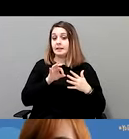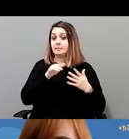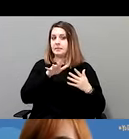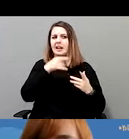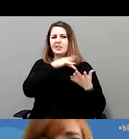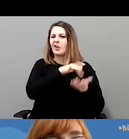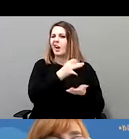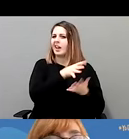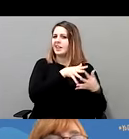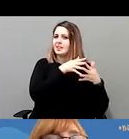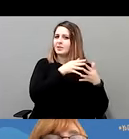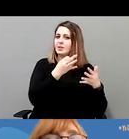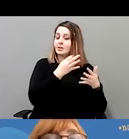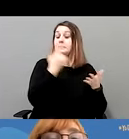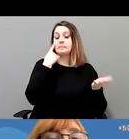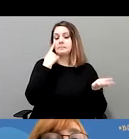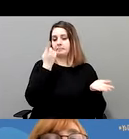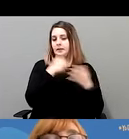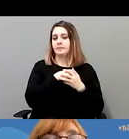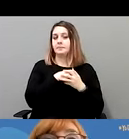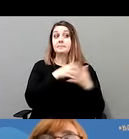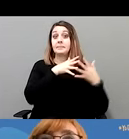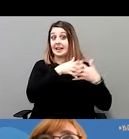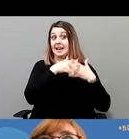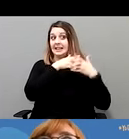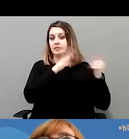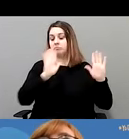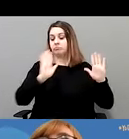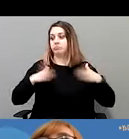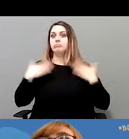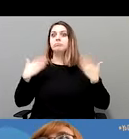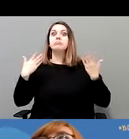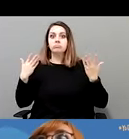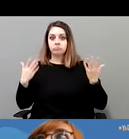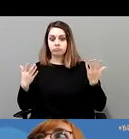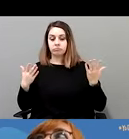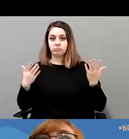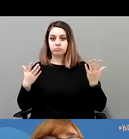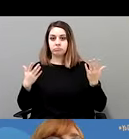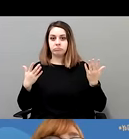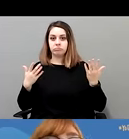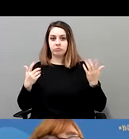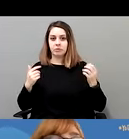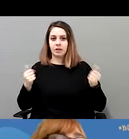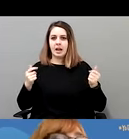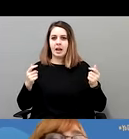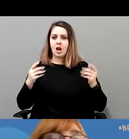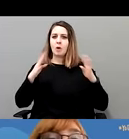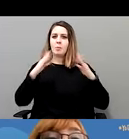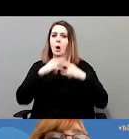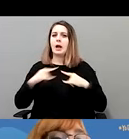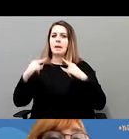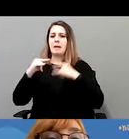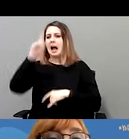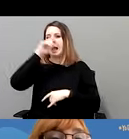allí? Pues fijaros, en Estados Unidos, de repente, se empezaron a hacer unos campamentos allá por los